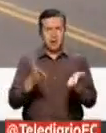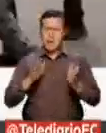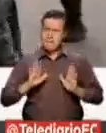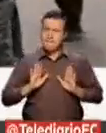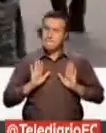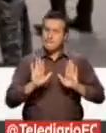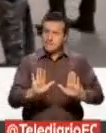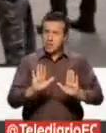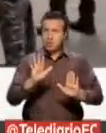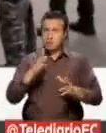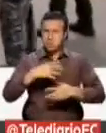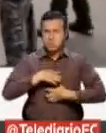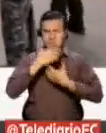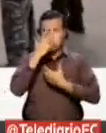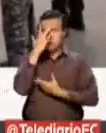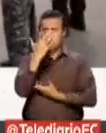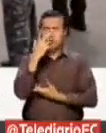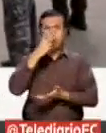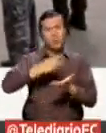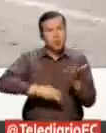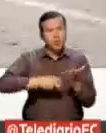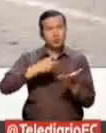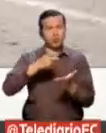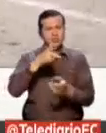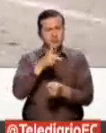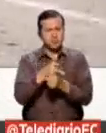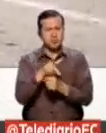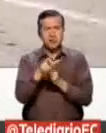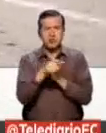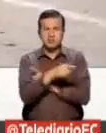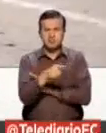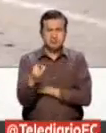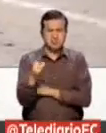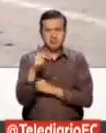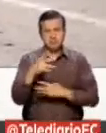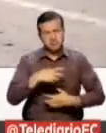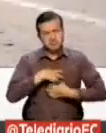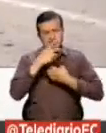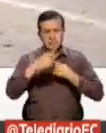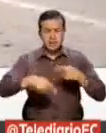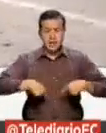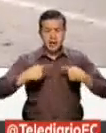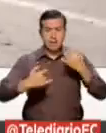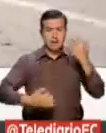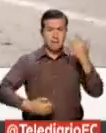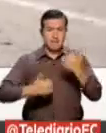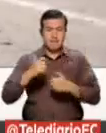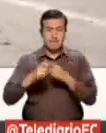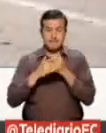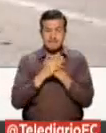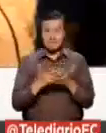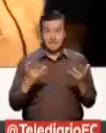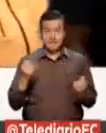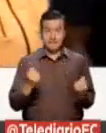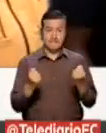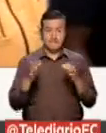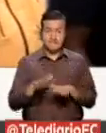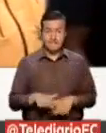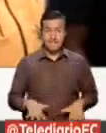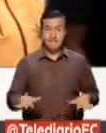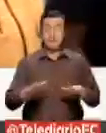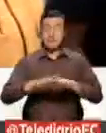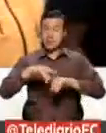Panamericana Norte en protesta por las multas y los fotorradares. Los conductores quemaron llantas e impidieron la circulación de vehículos. Y en vez